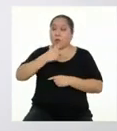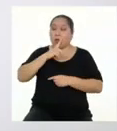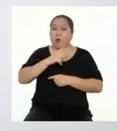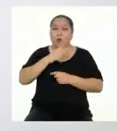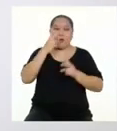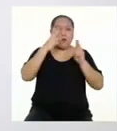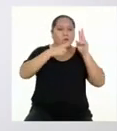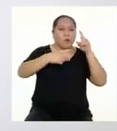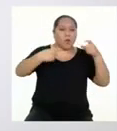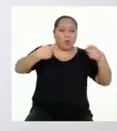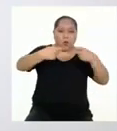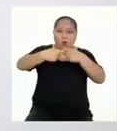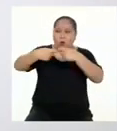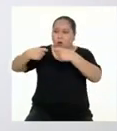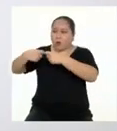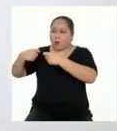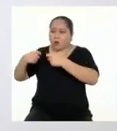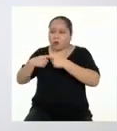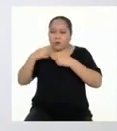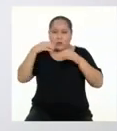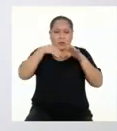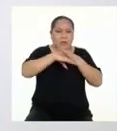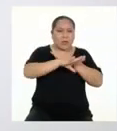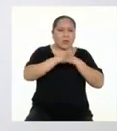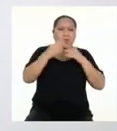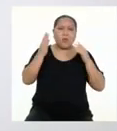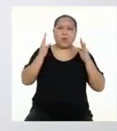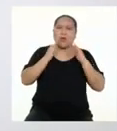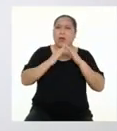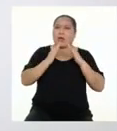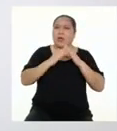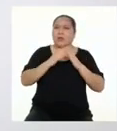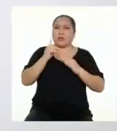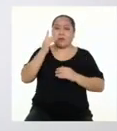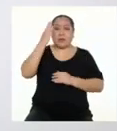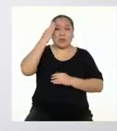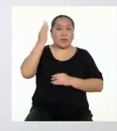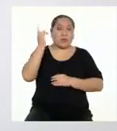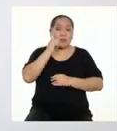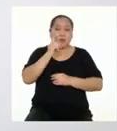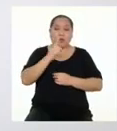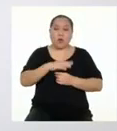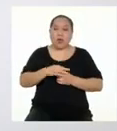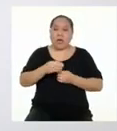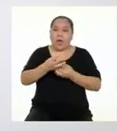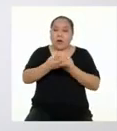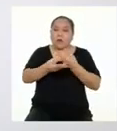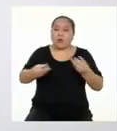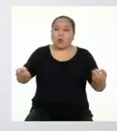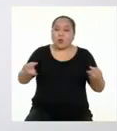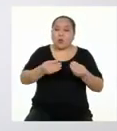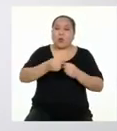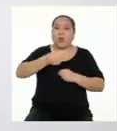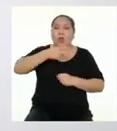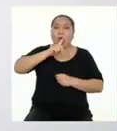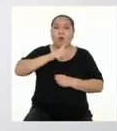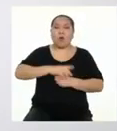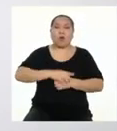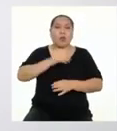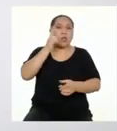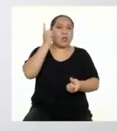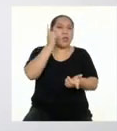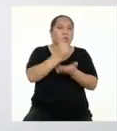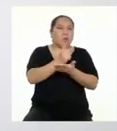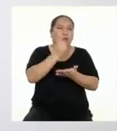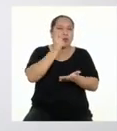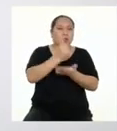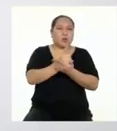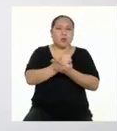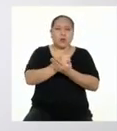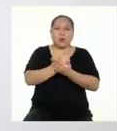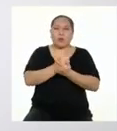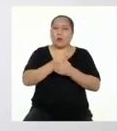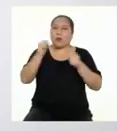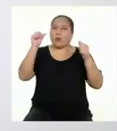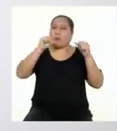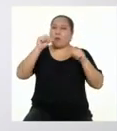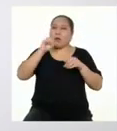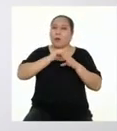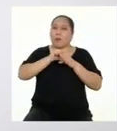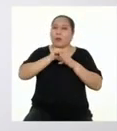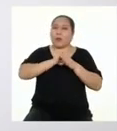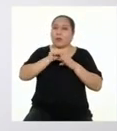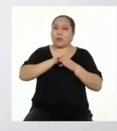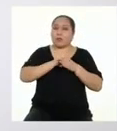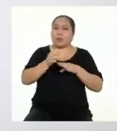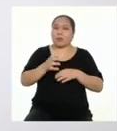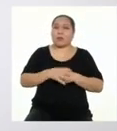periódicamente nuestras conexiones en casa para saber si no tenemos fugas de agua, denunciando las malas prácticas como las